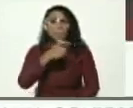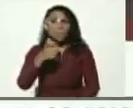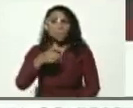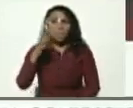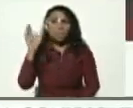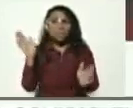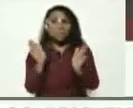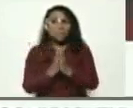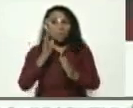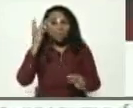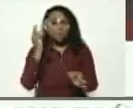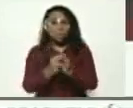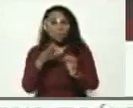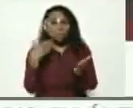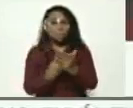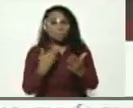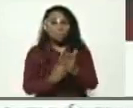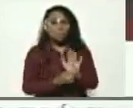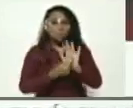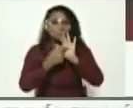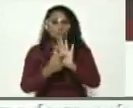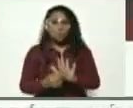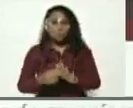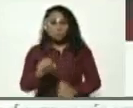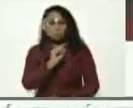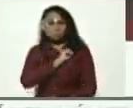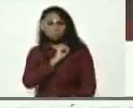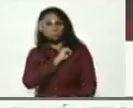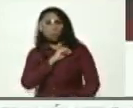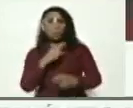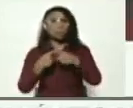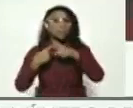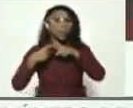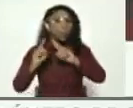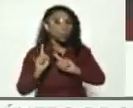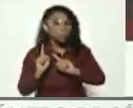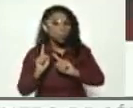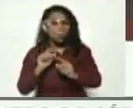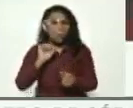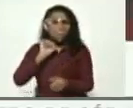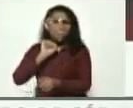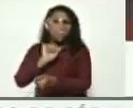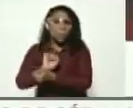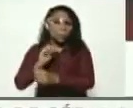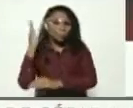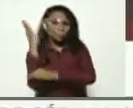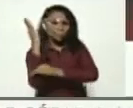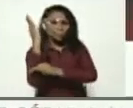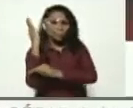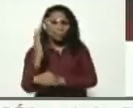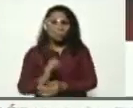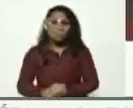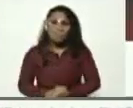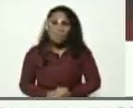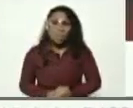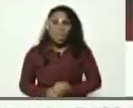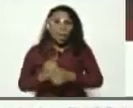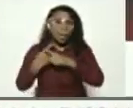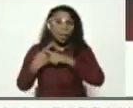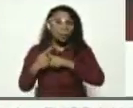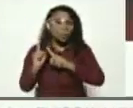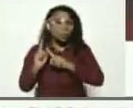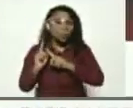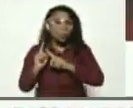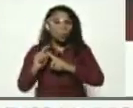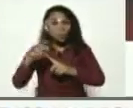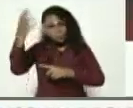El habitante de Santa Fe ha mostrado ser cobarde y tímido cuando el otro es arrestado y sanguinario. En el virreinato han